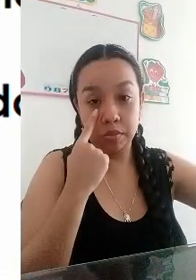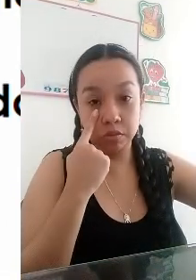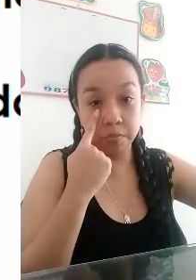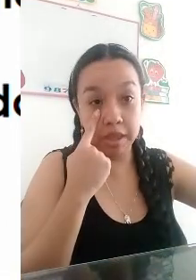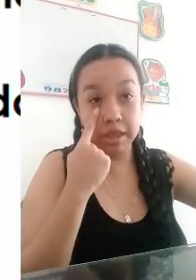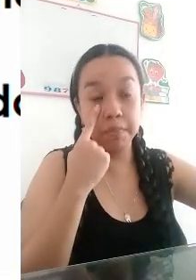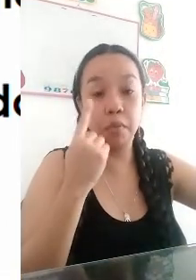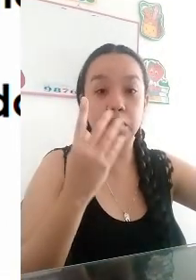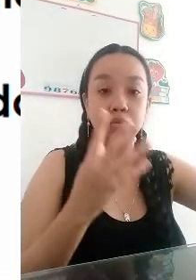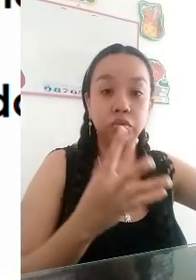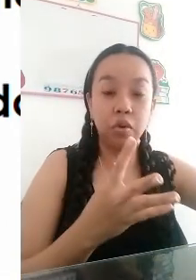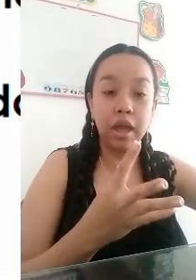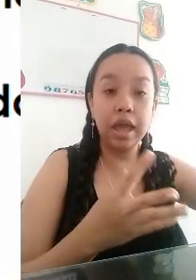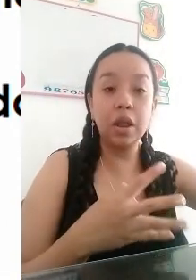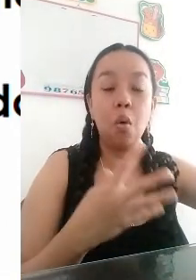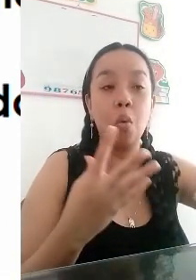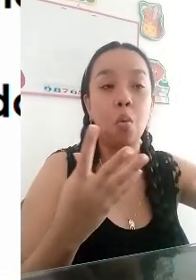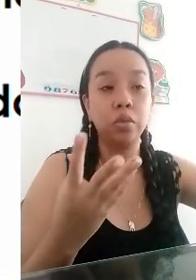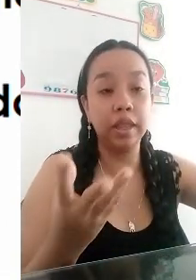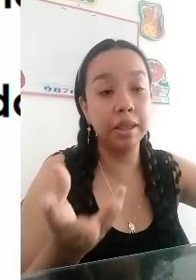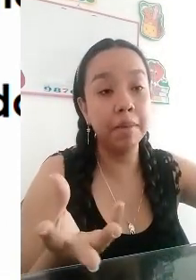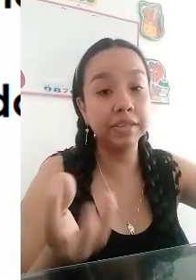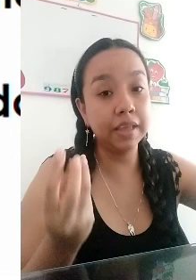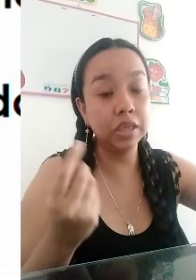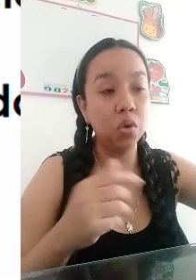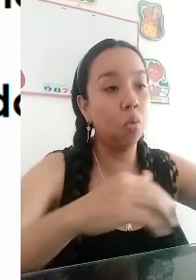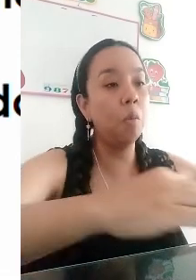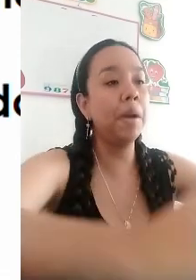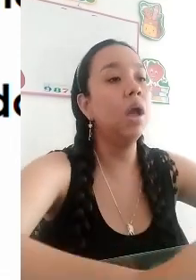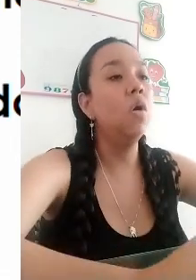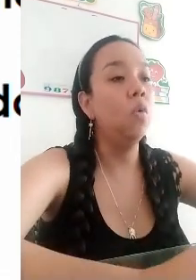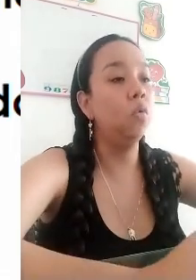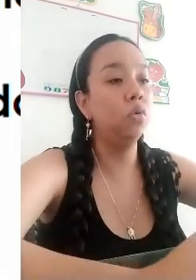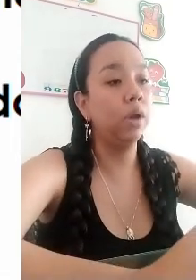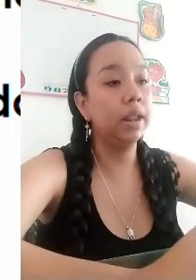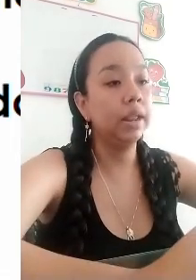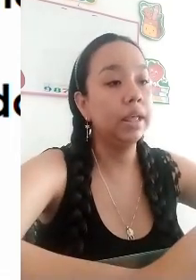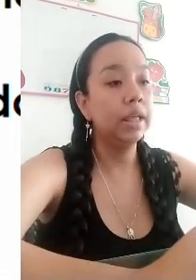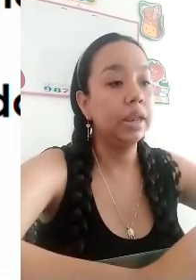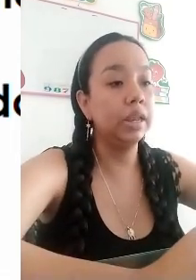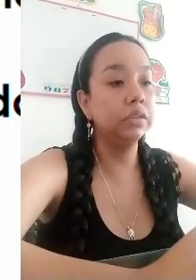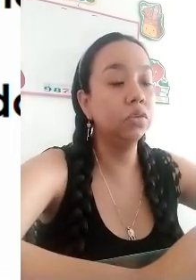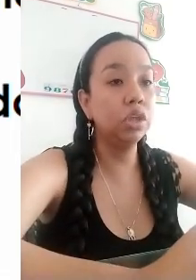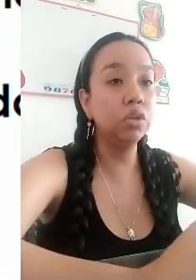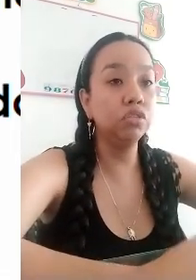que podemos ver, podemos tocar, o tiene masa y ocupa un